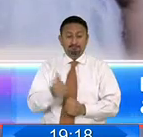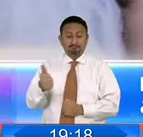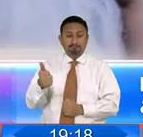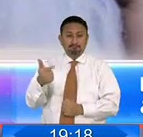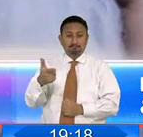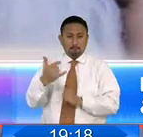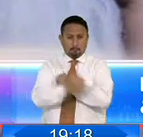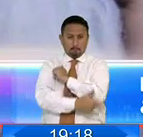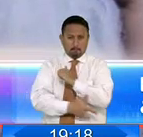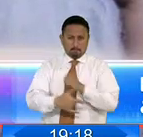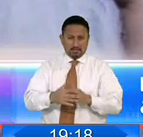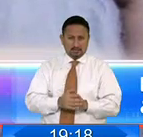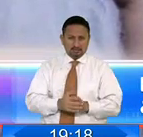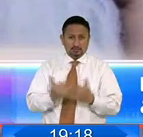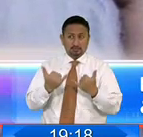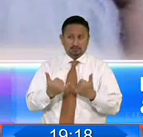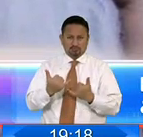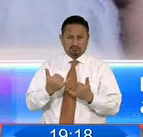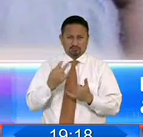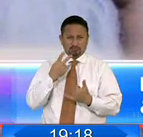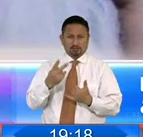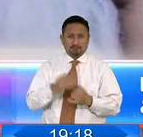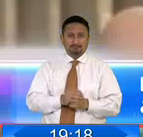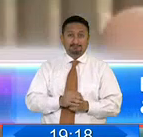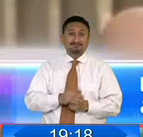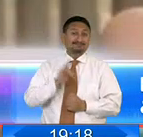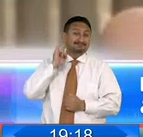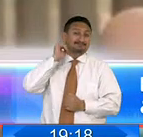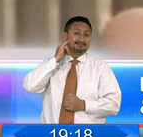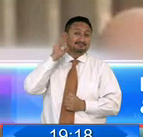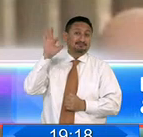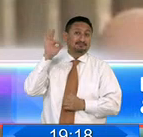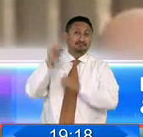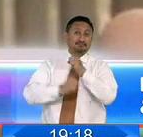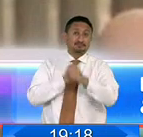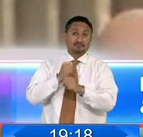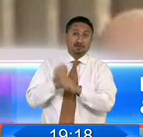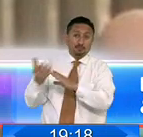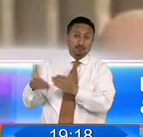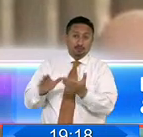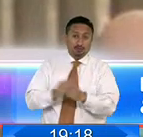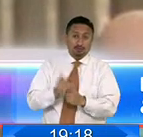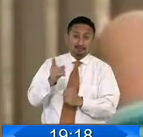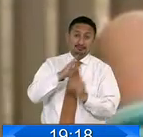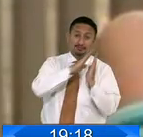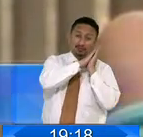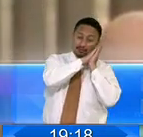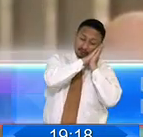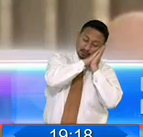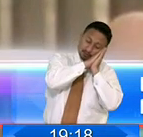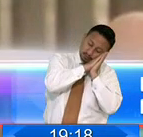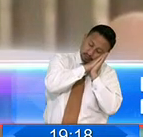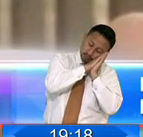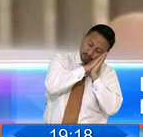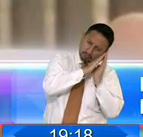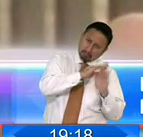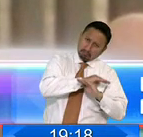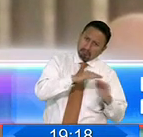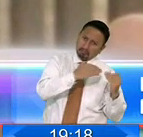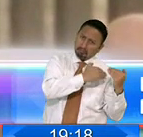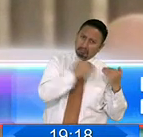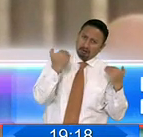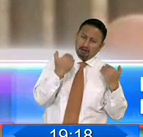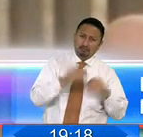ocurrió un hecho que llama la atención una menor de apenas nueve años murió mientras dormía y luego de ser detectada con coronavirus